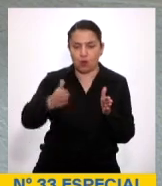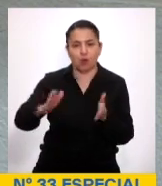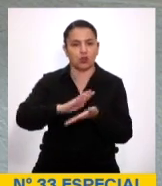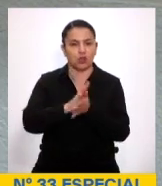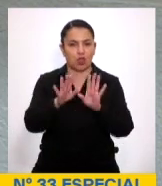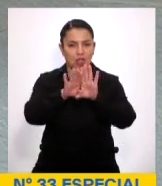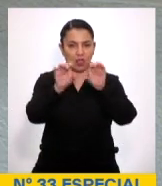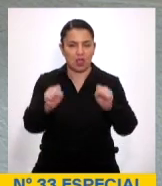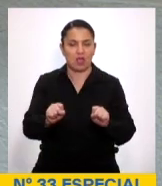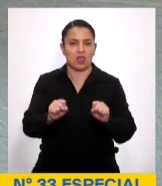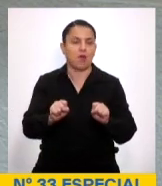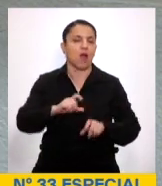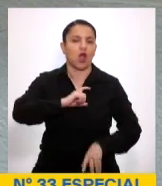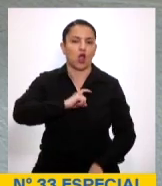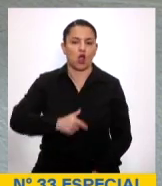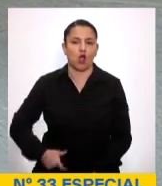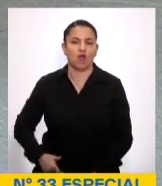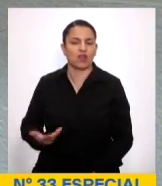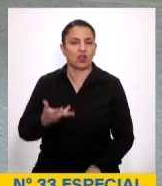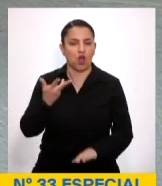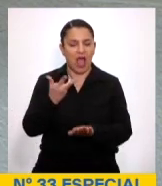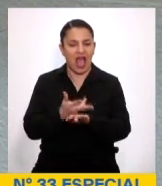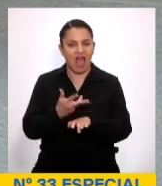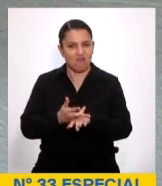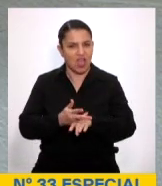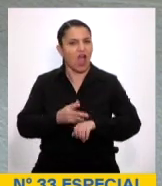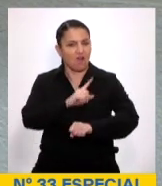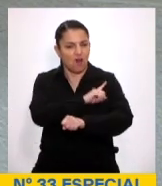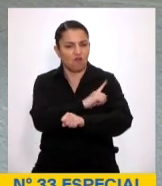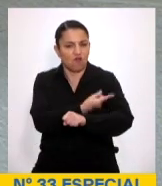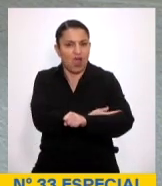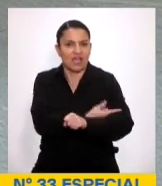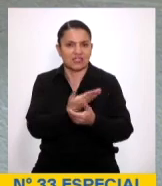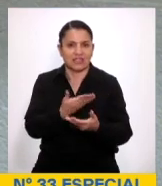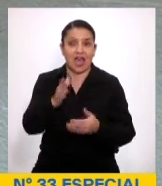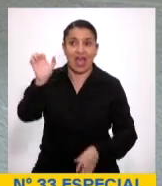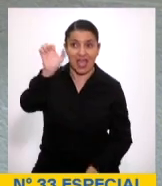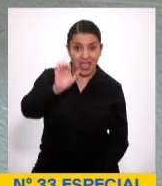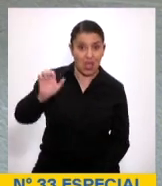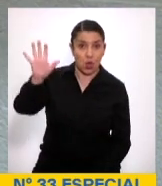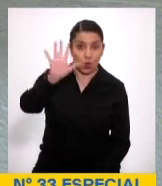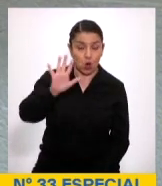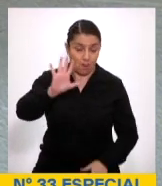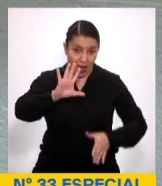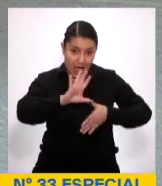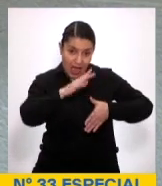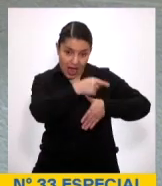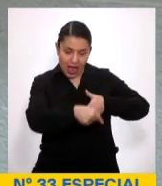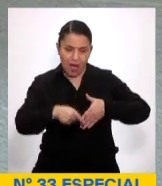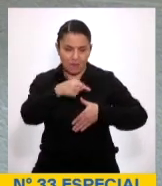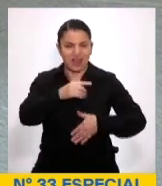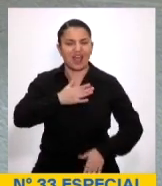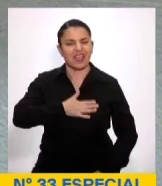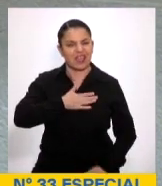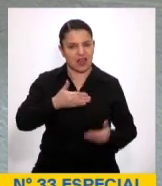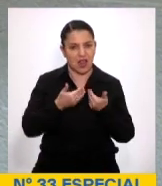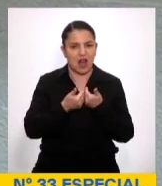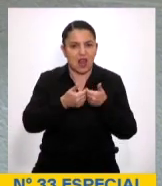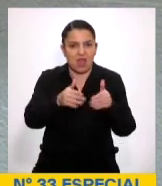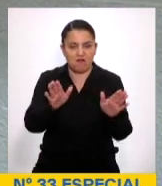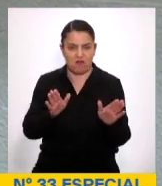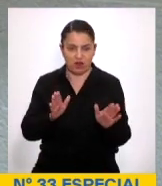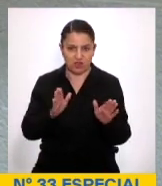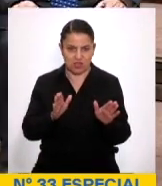corría con fuerza por las venas de América y la propia Europa las ansias de libertad como un río laa que pacientemente aguarda el momento su